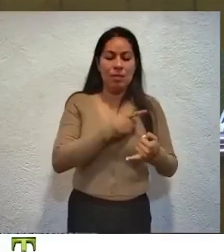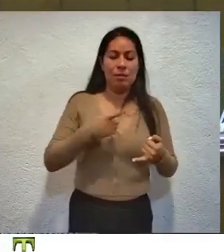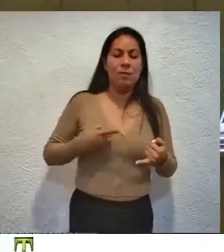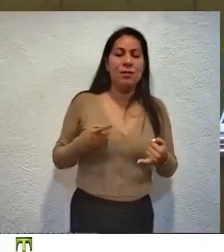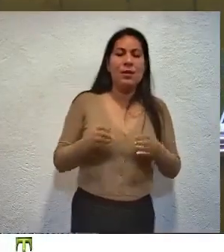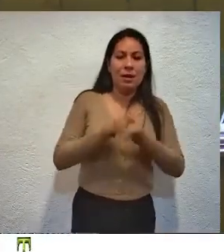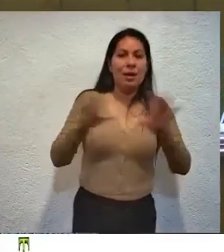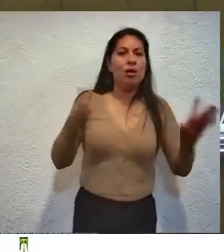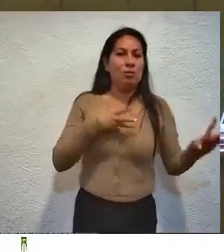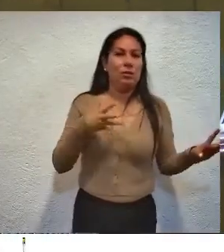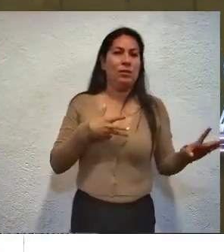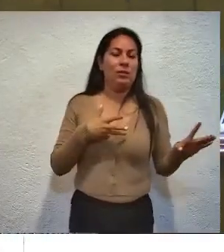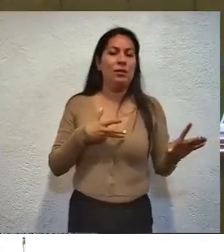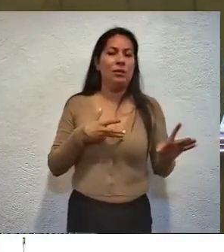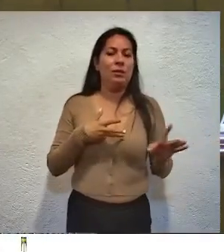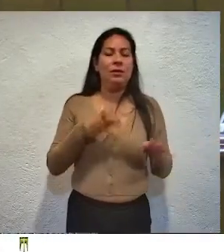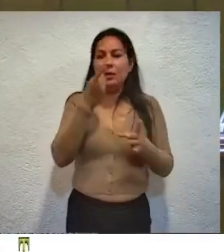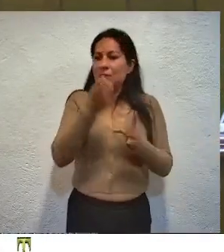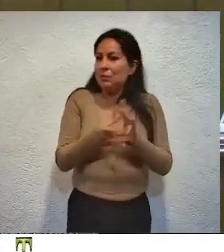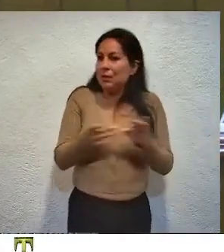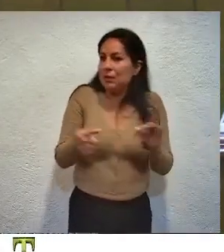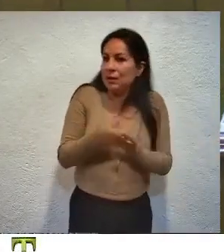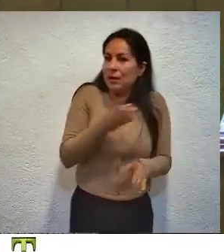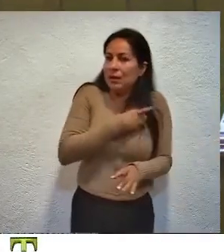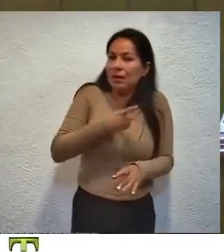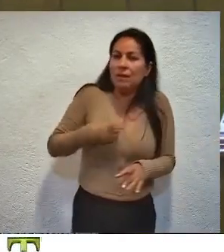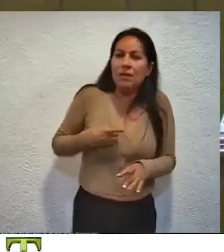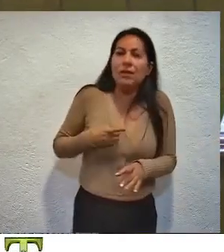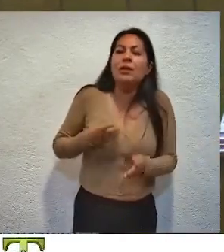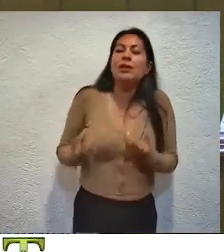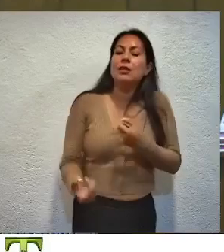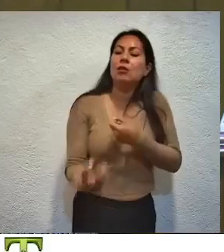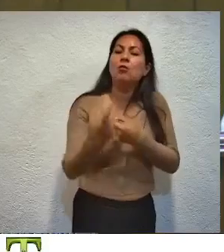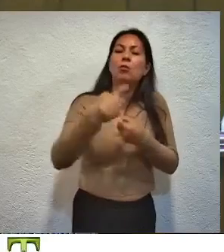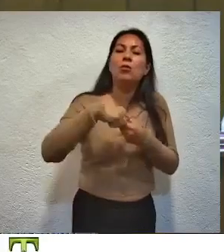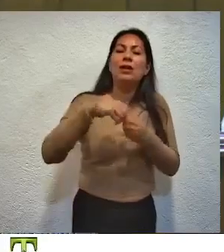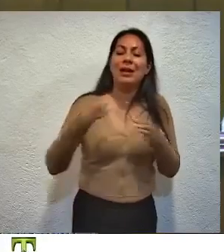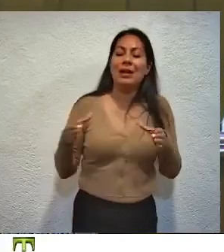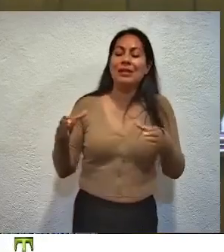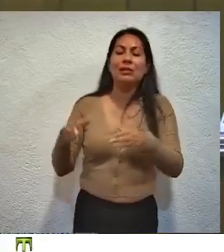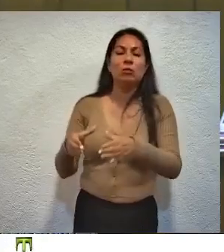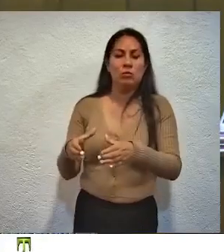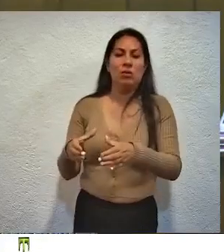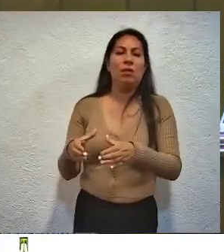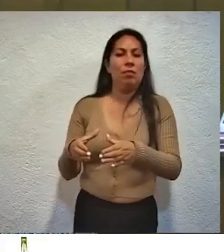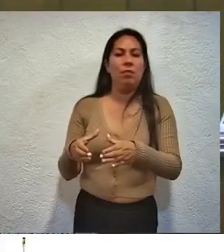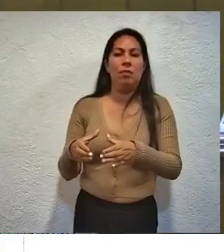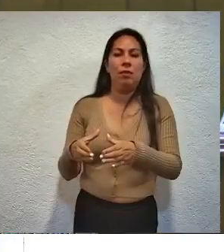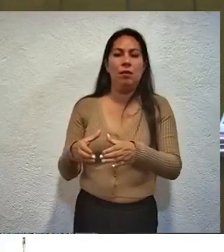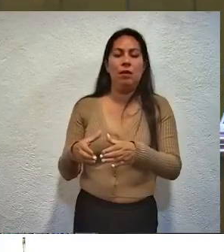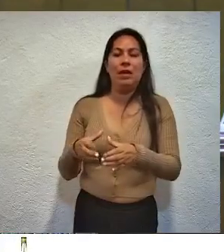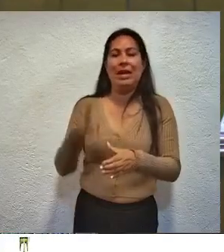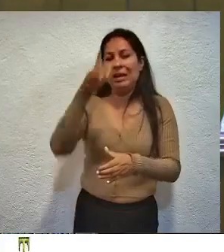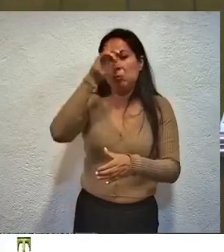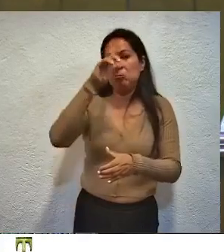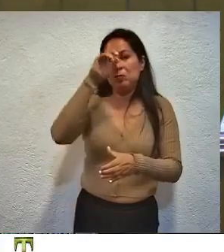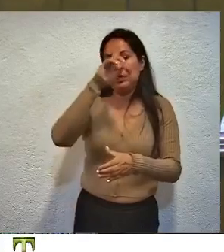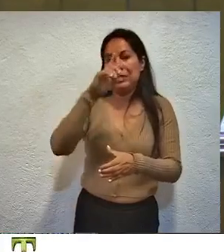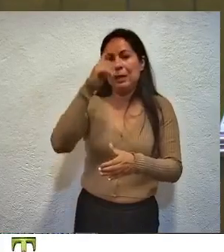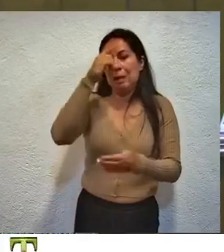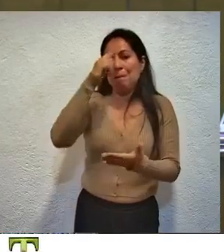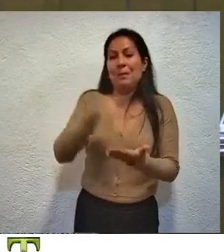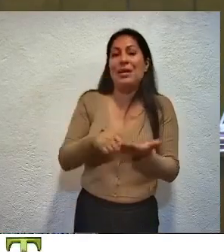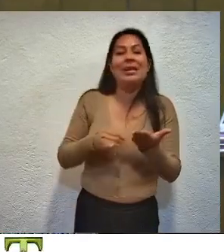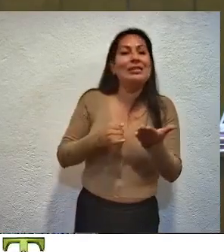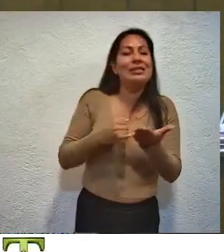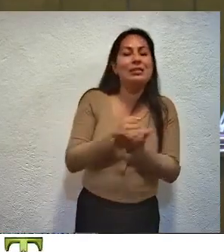tener claro y dejarles preciso que deben incorporar a esta población a la consejería para la